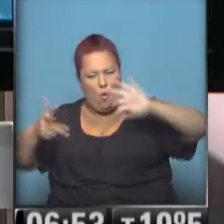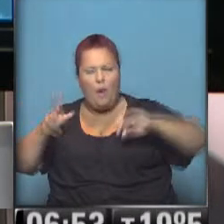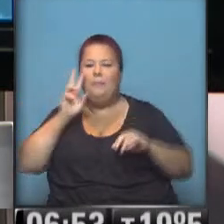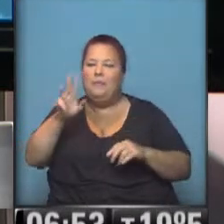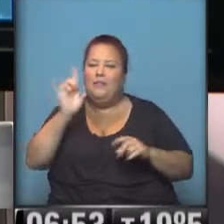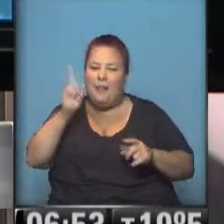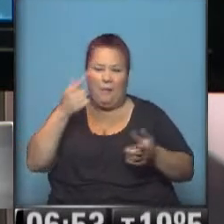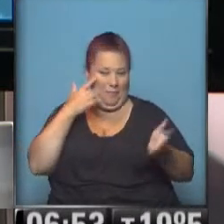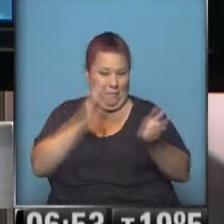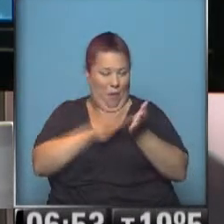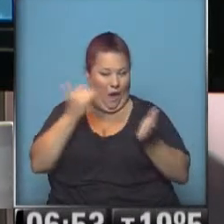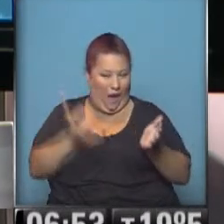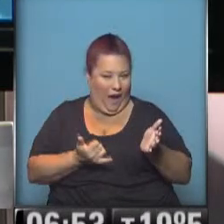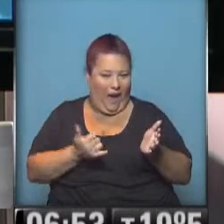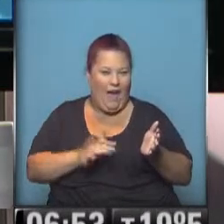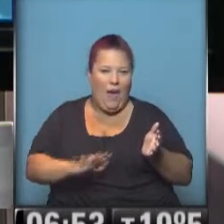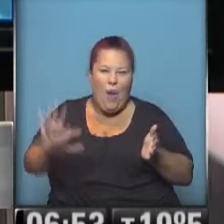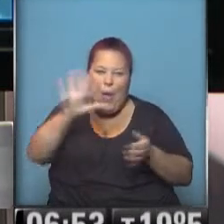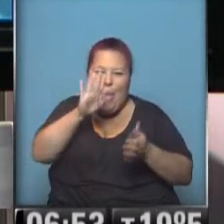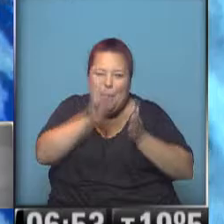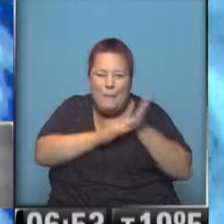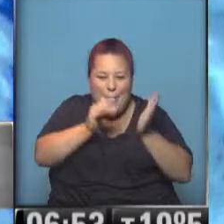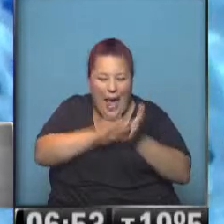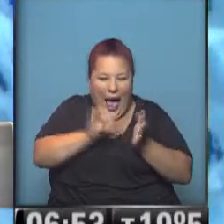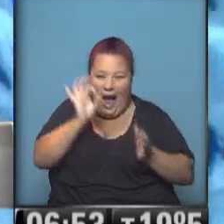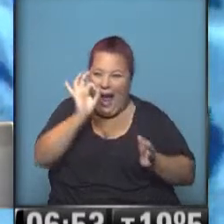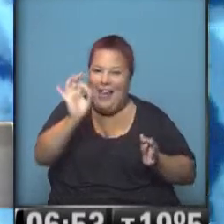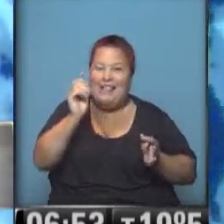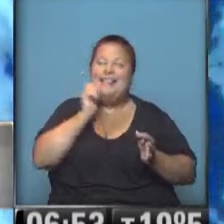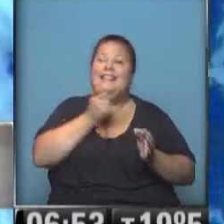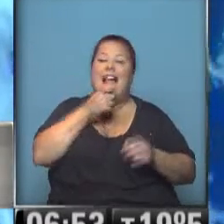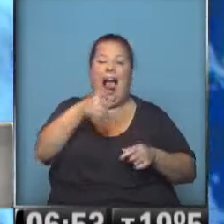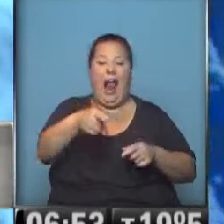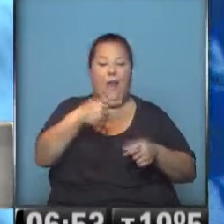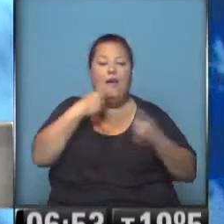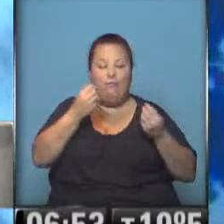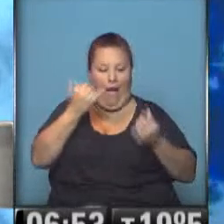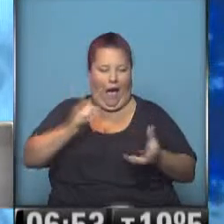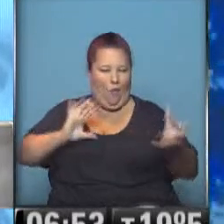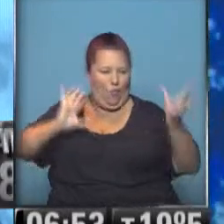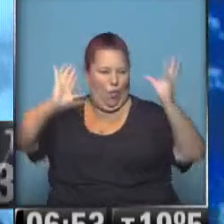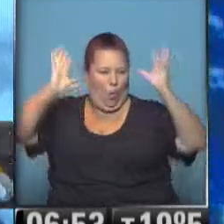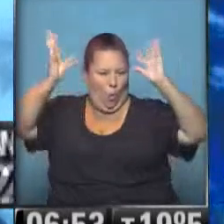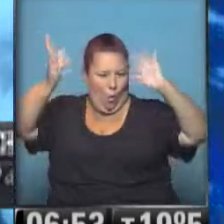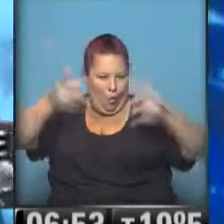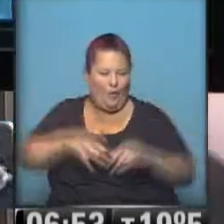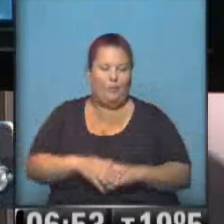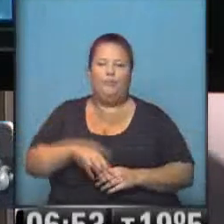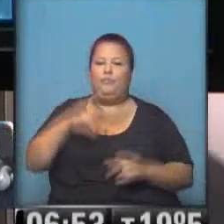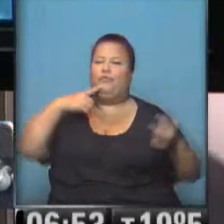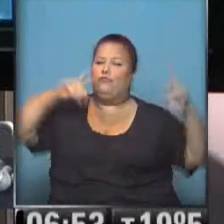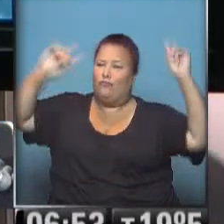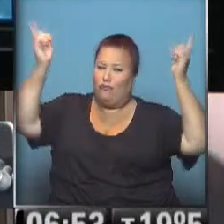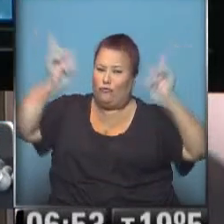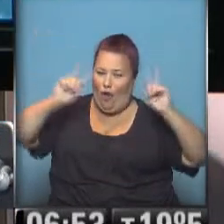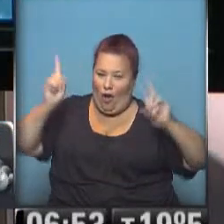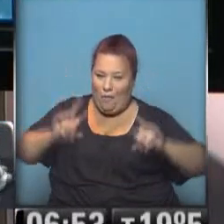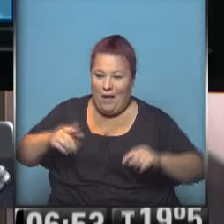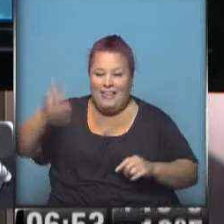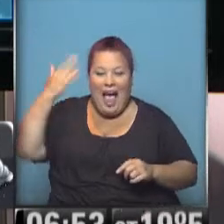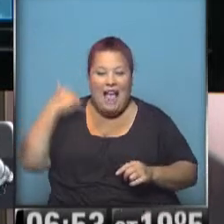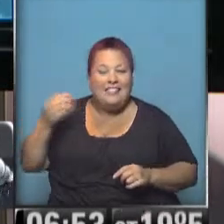bien reflejado, ¿eh? Esa zona blanquita, blanquita en San Luis indica la presencia de nubes altas. Y qué tormentones ayer